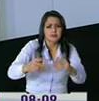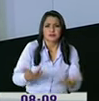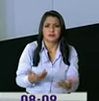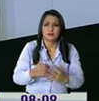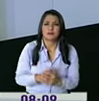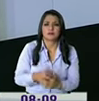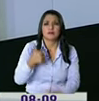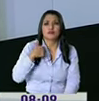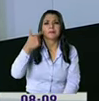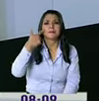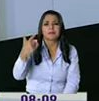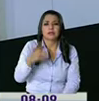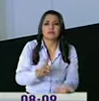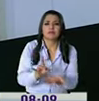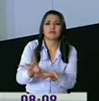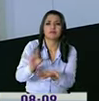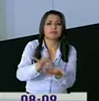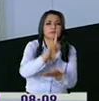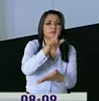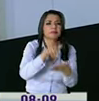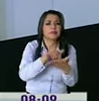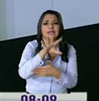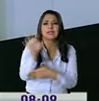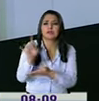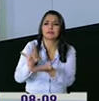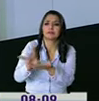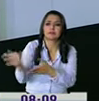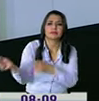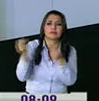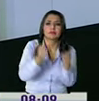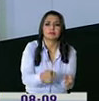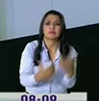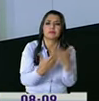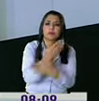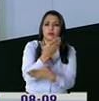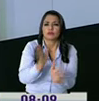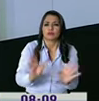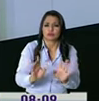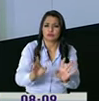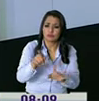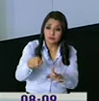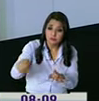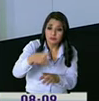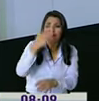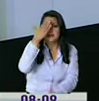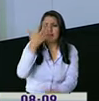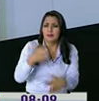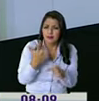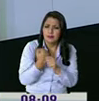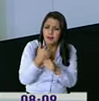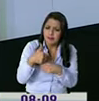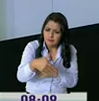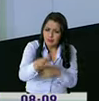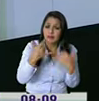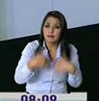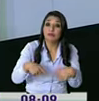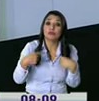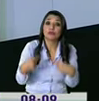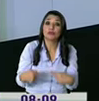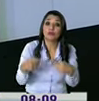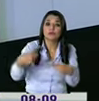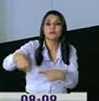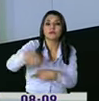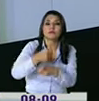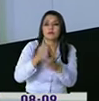ilógico pensar que van a quitar a 1.500 empleados y van a poner 1.500 nuevos, cuando los que saben y han estado haciendo el día a día son